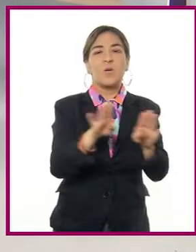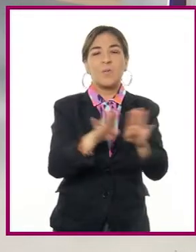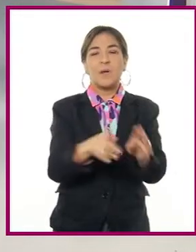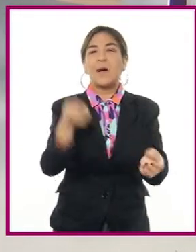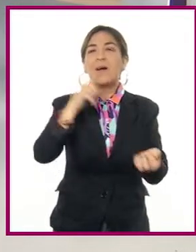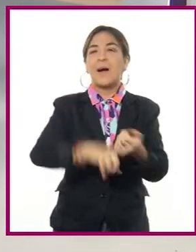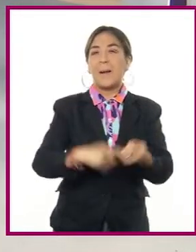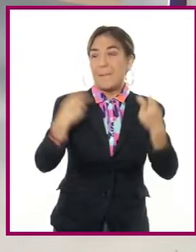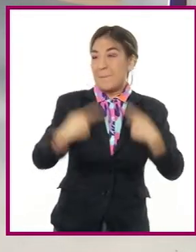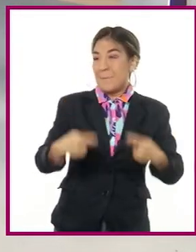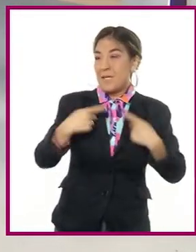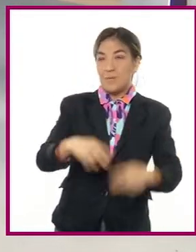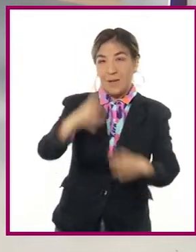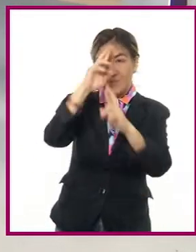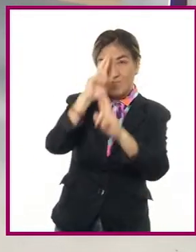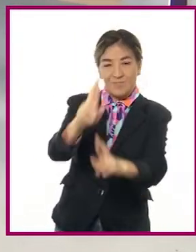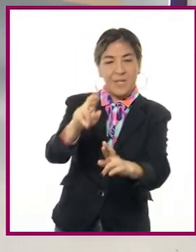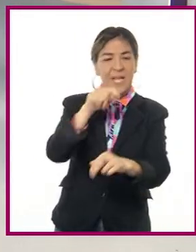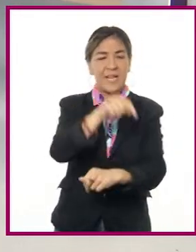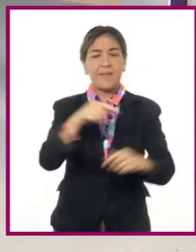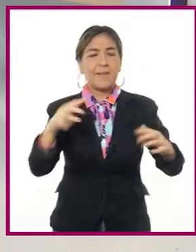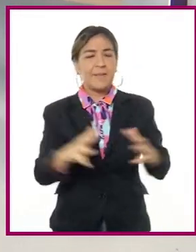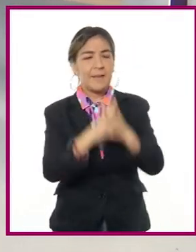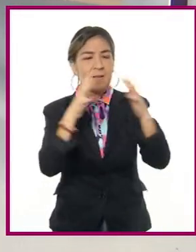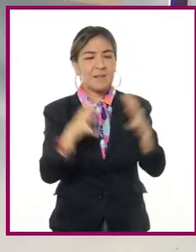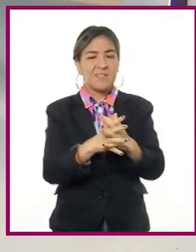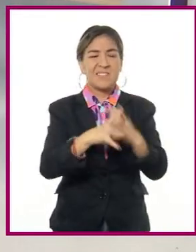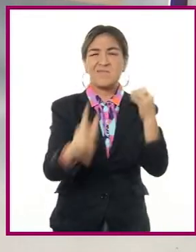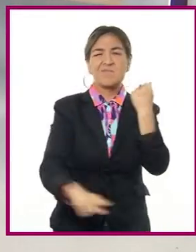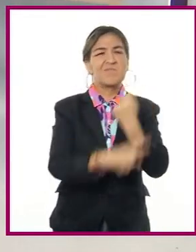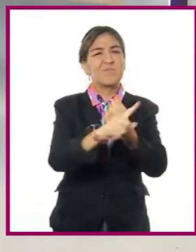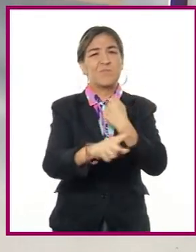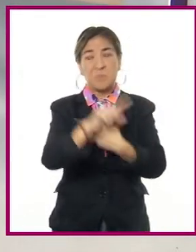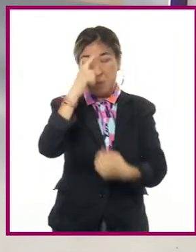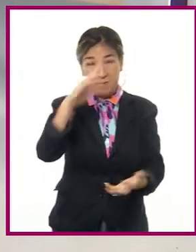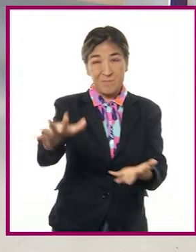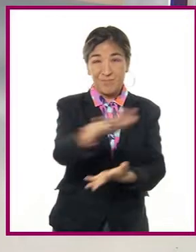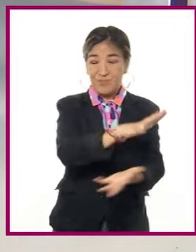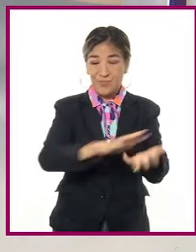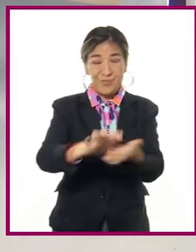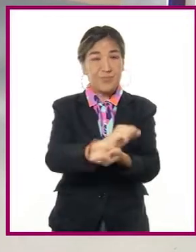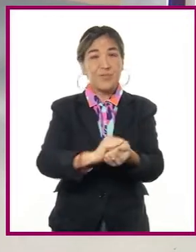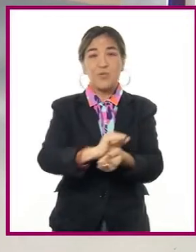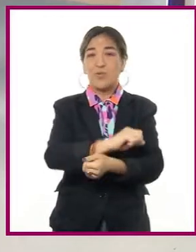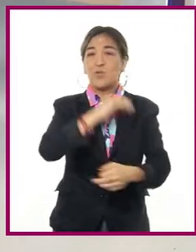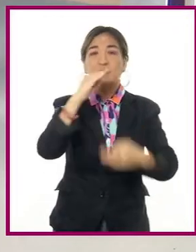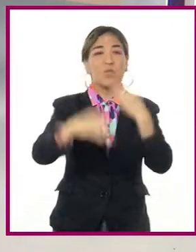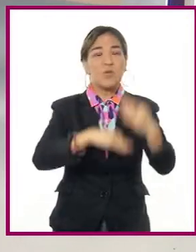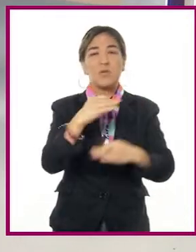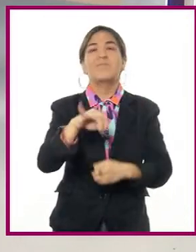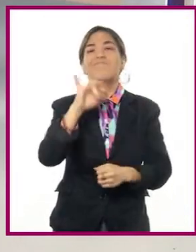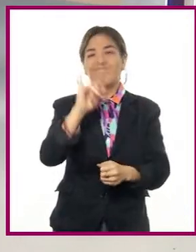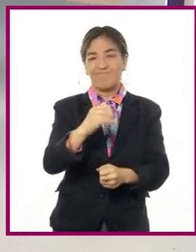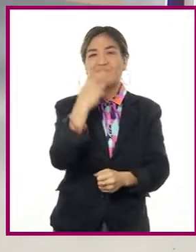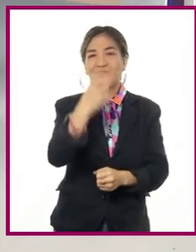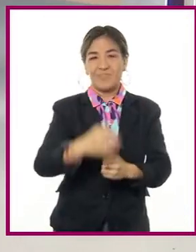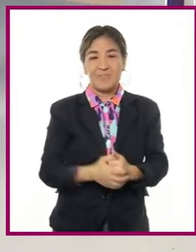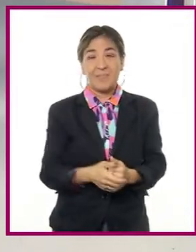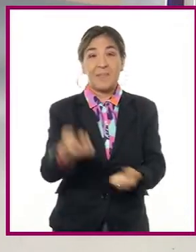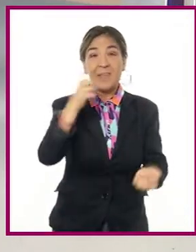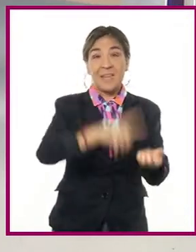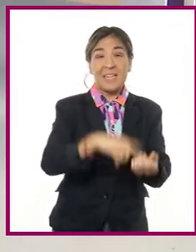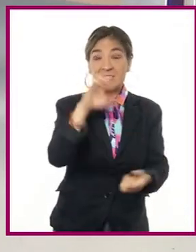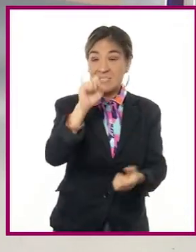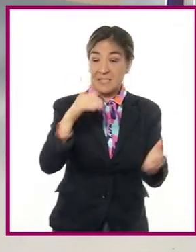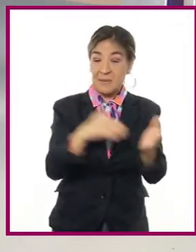escribió: la guerra va a constituir una hecatombe para la humanidad entera. Y así fue. Murieron alrededor de 60